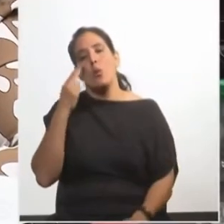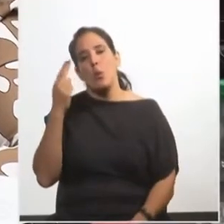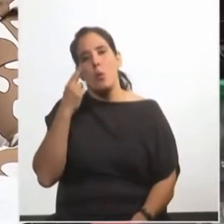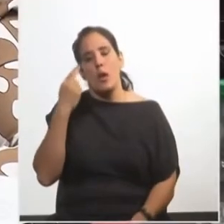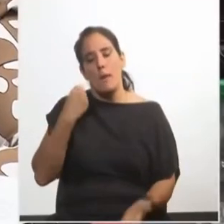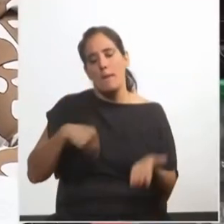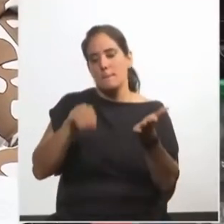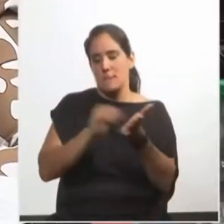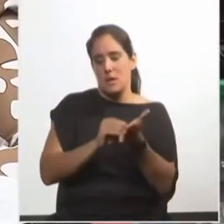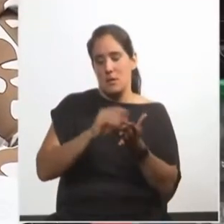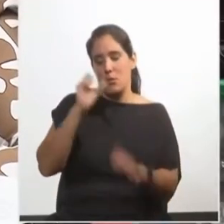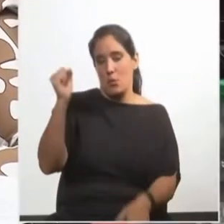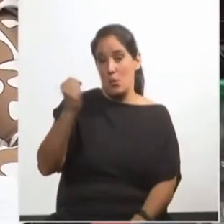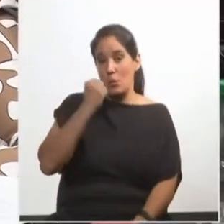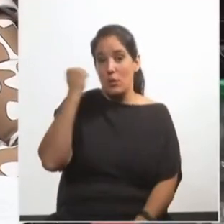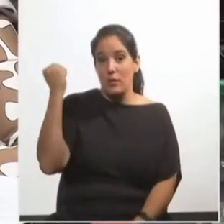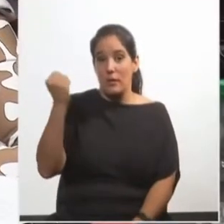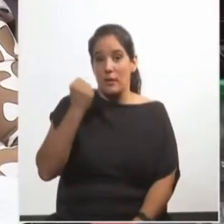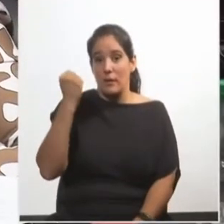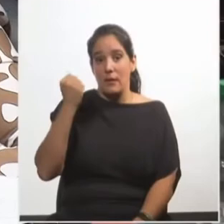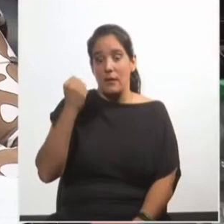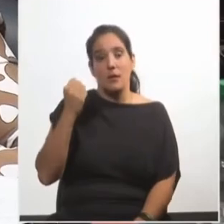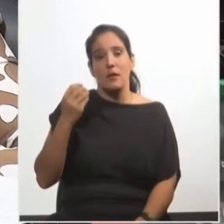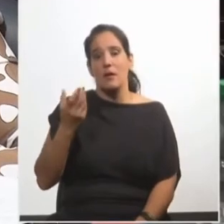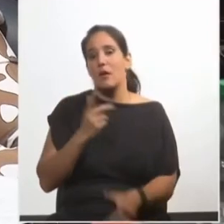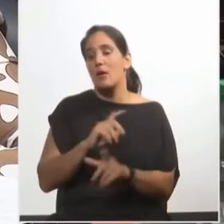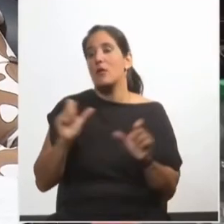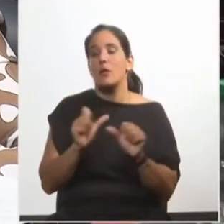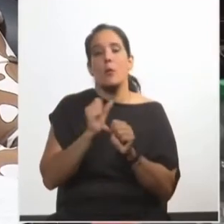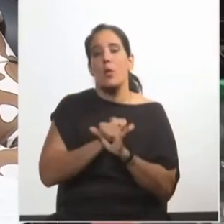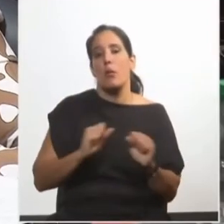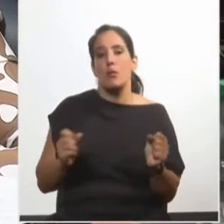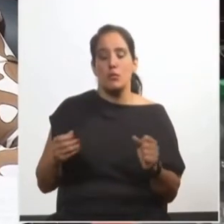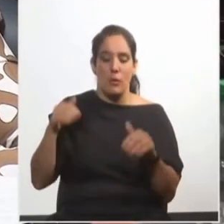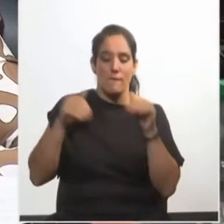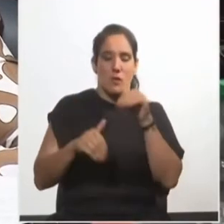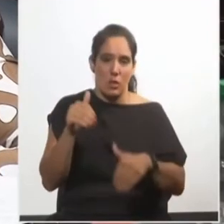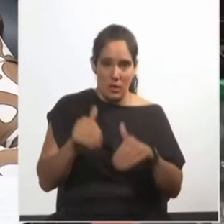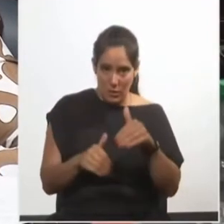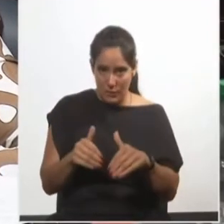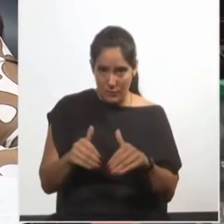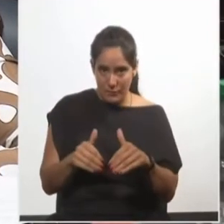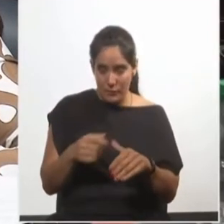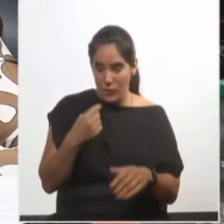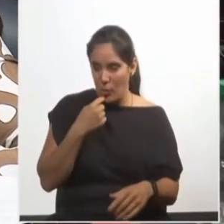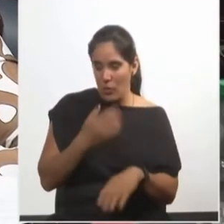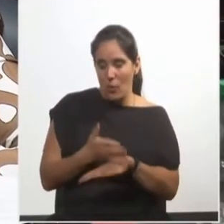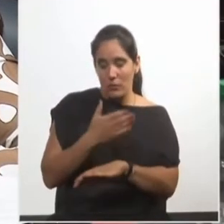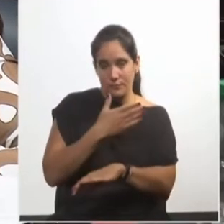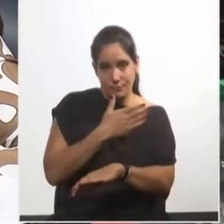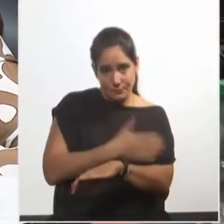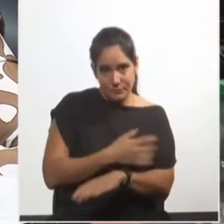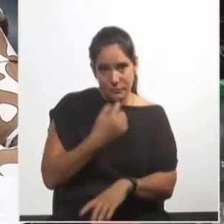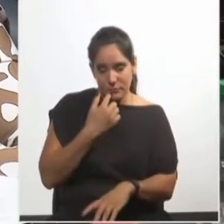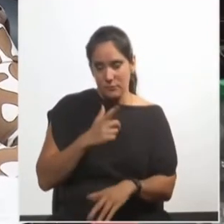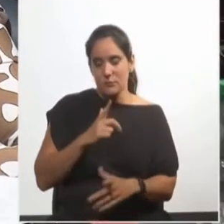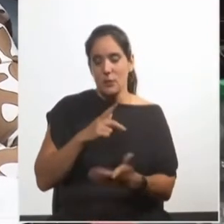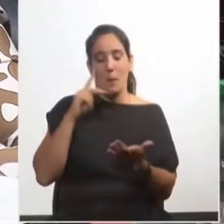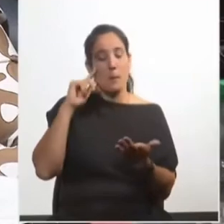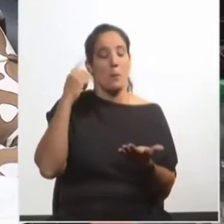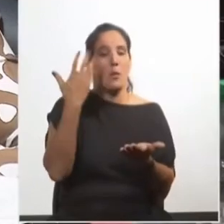muy importantes que hacen que no podamos acompañarlo. Como ya se ha señalado, se trata de una propuesta de